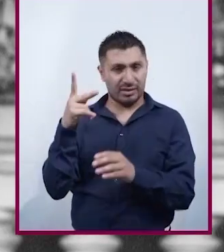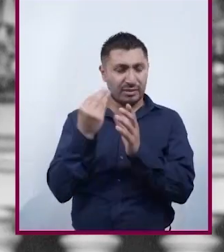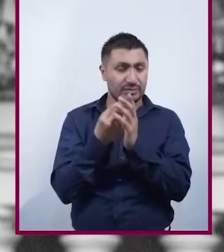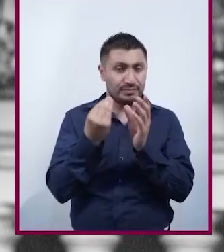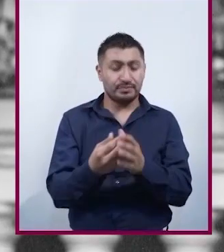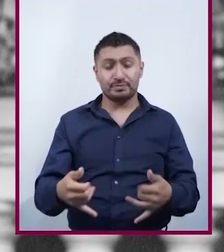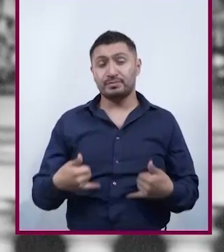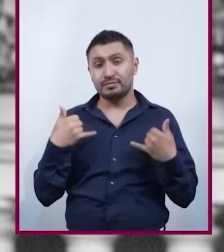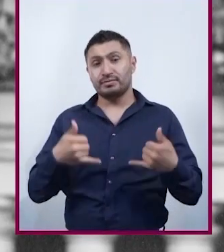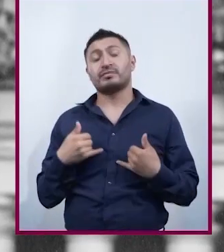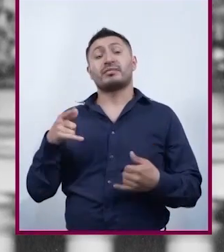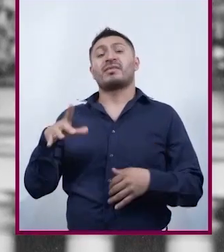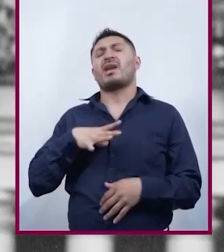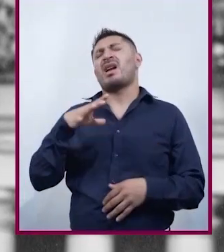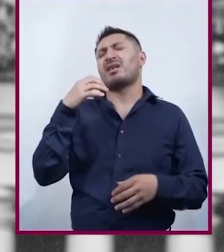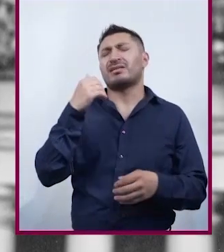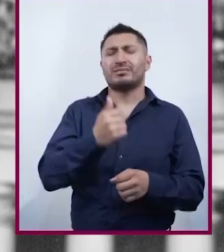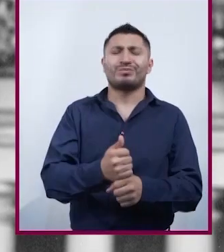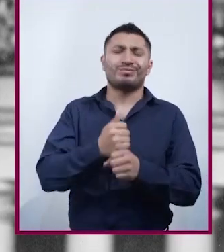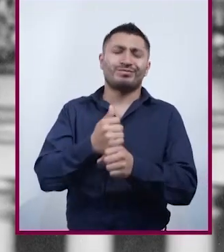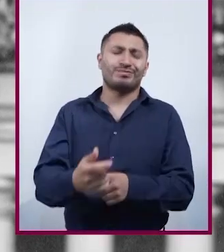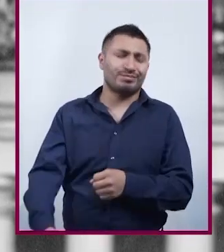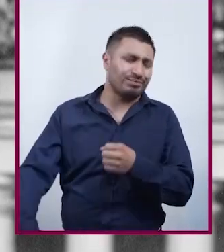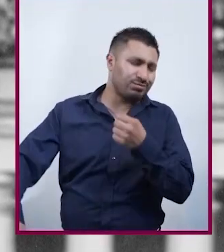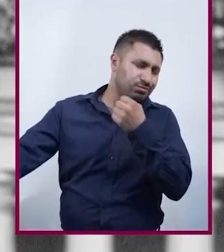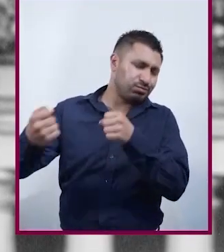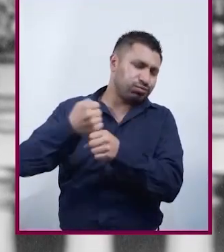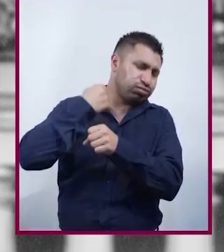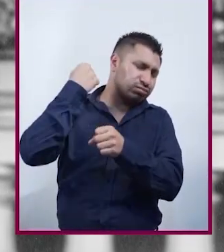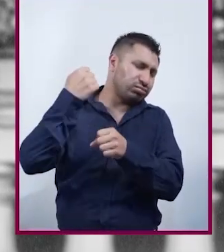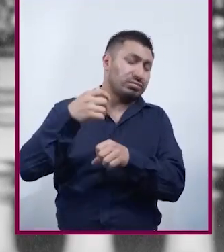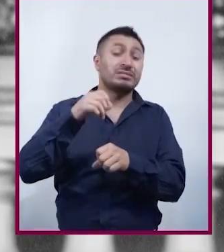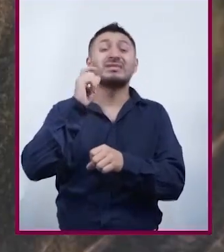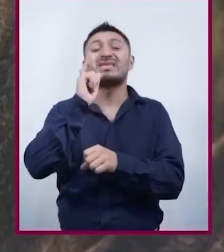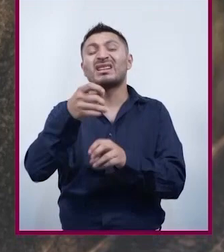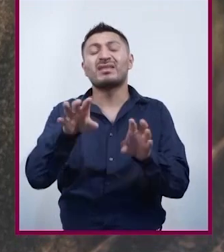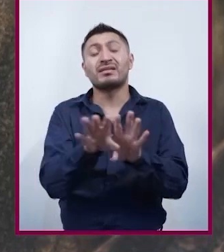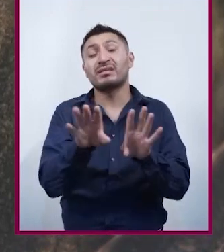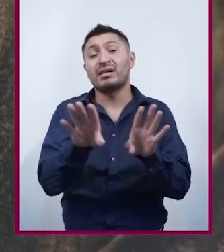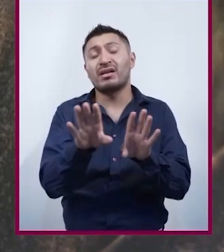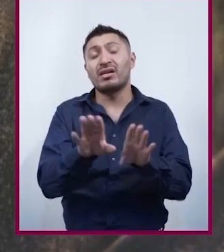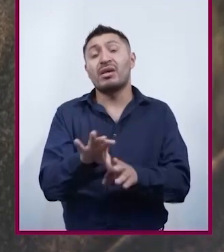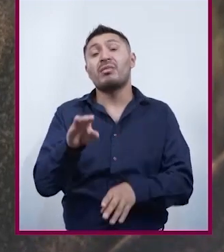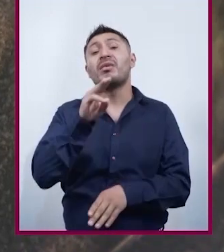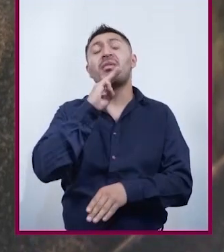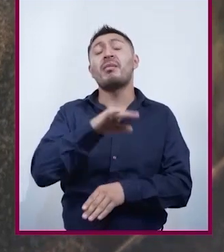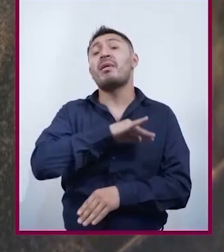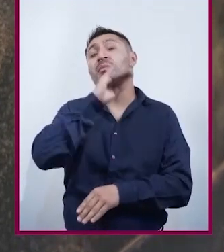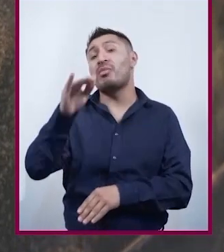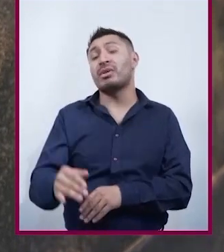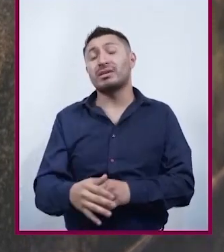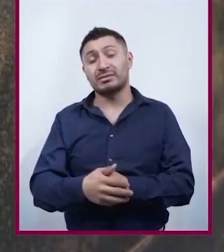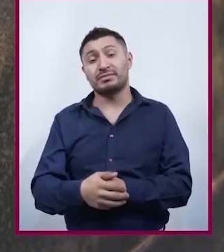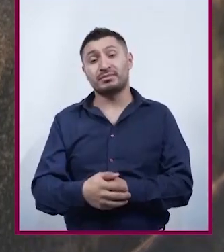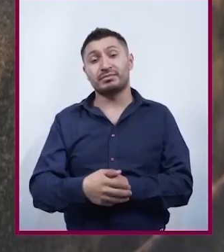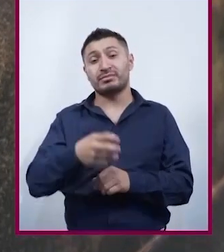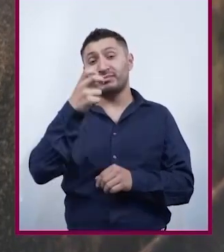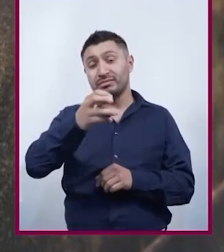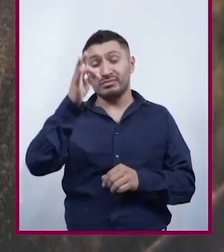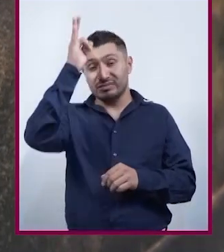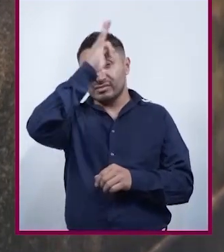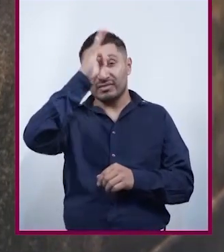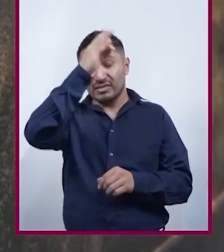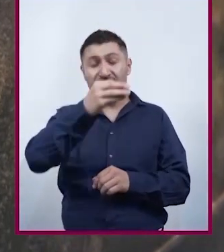personal, durante su juventud, Vasconcelos sufrió un duro golpe: la muerte de su madre. Ante esta pérdida,